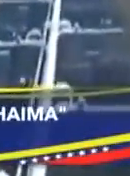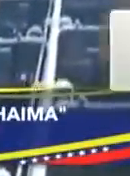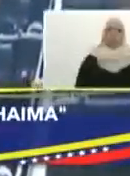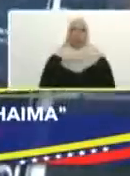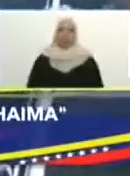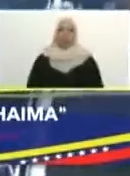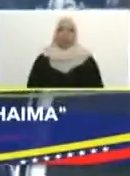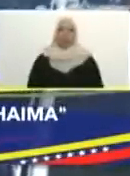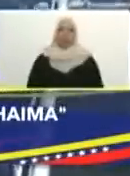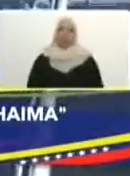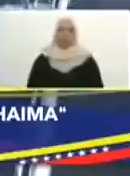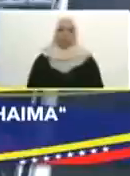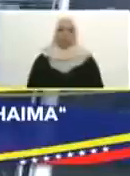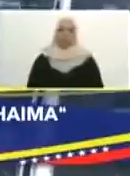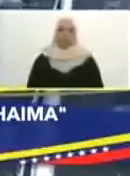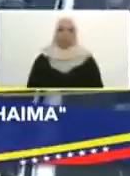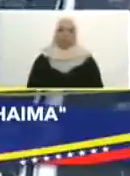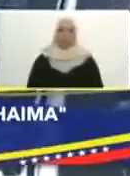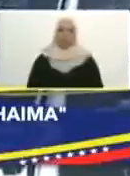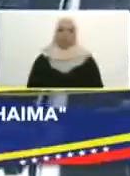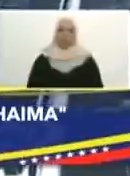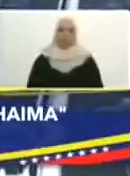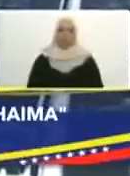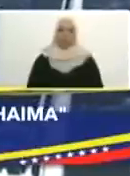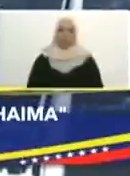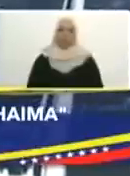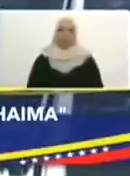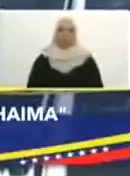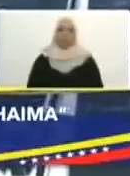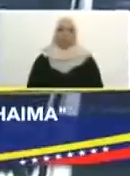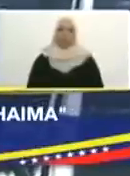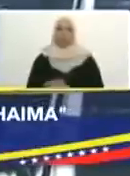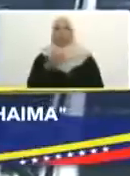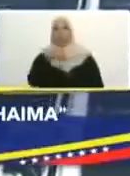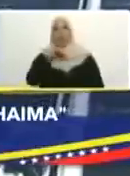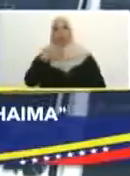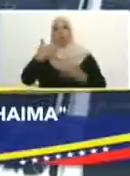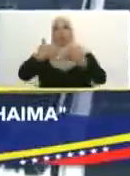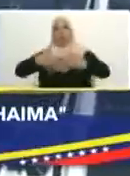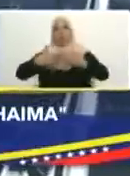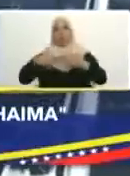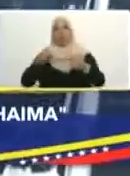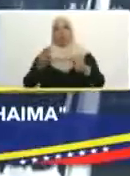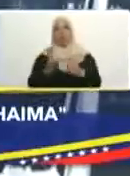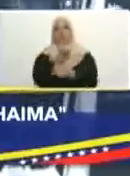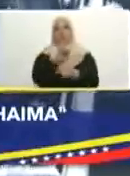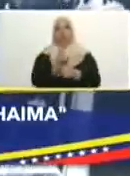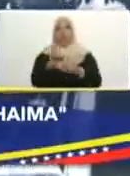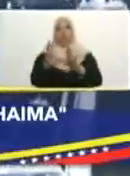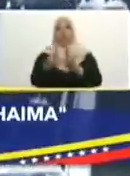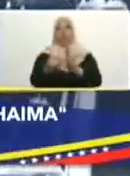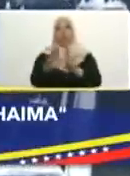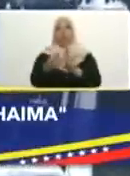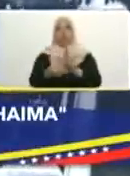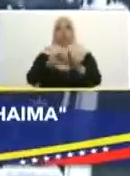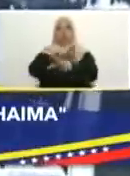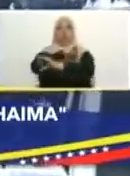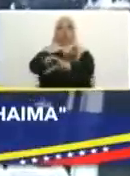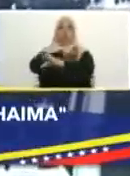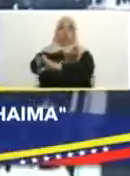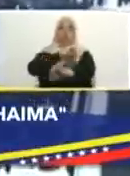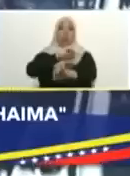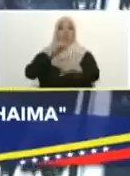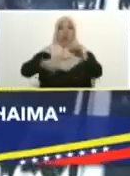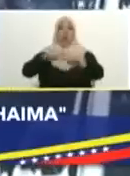por el que atraviesa nuestro país, lo que la colocó en una condición de deterioro, siendo víctima de vandalismo y hurto. Para